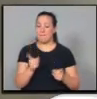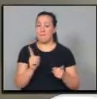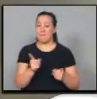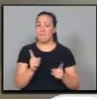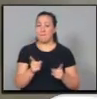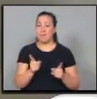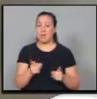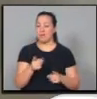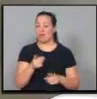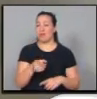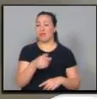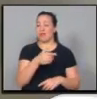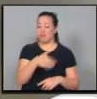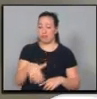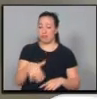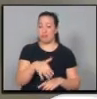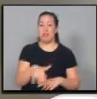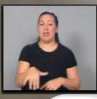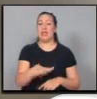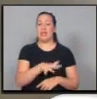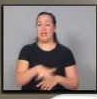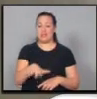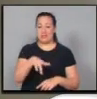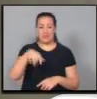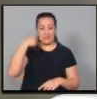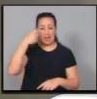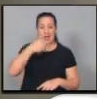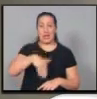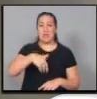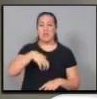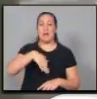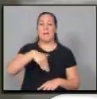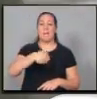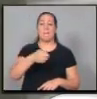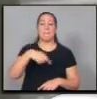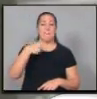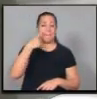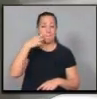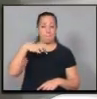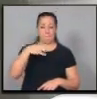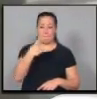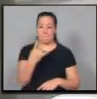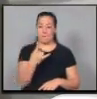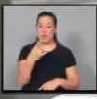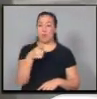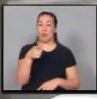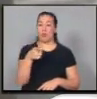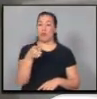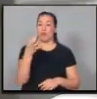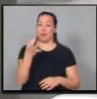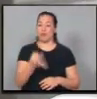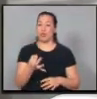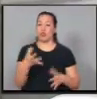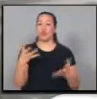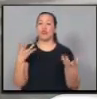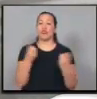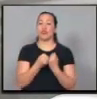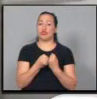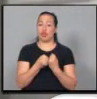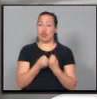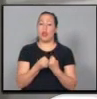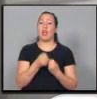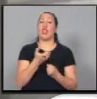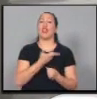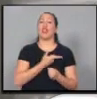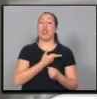nombre. Centenario a la altura de San Isidro, Maipú a la altura de Vicente López. Ellos protagonizan un primer choque en Centenario,